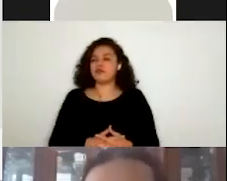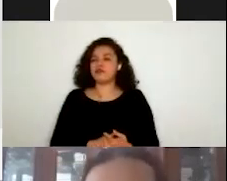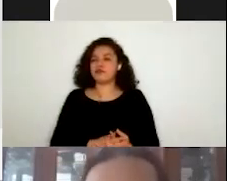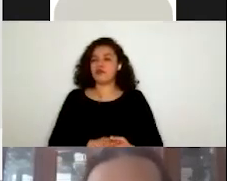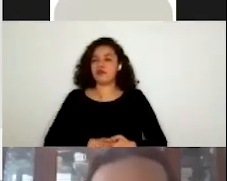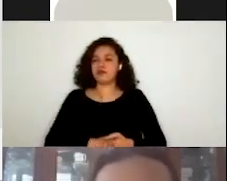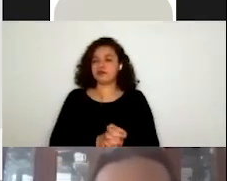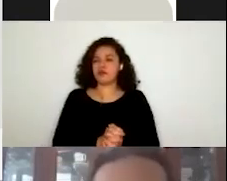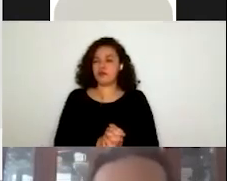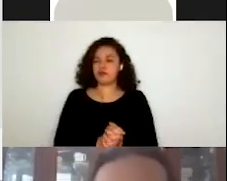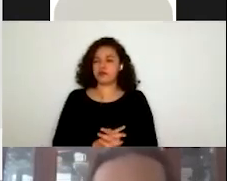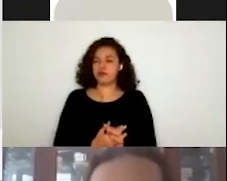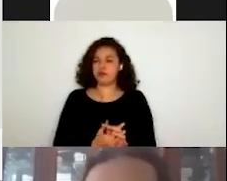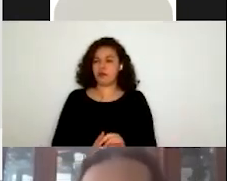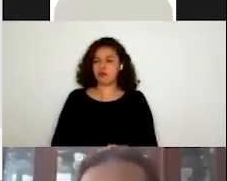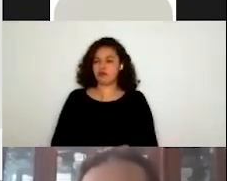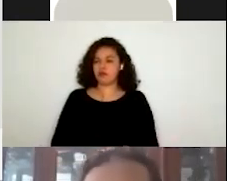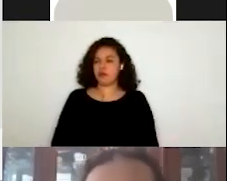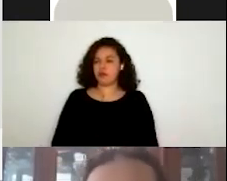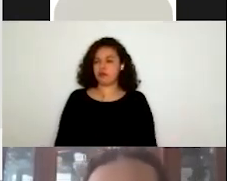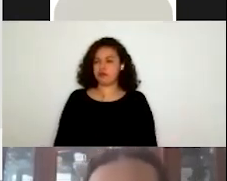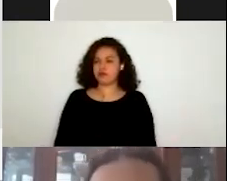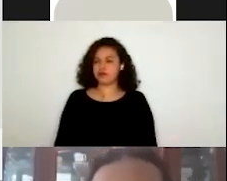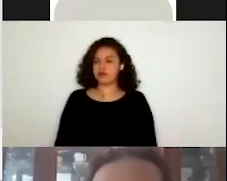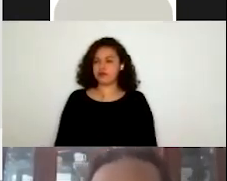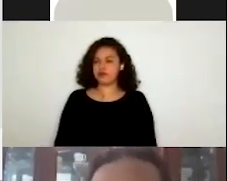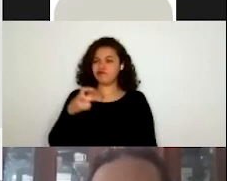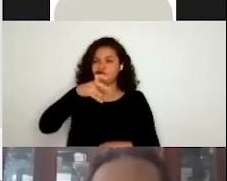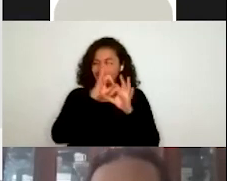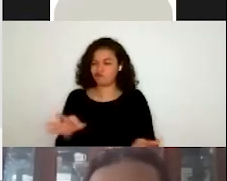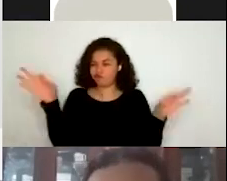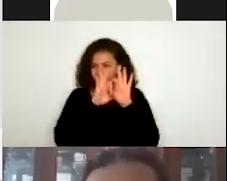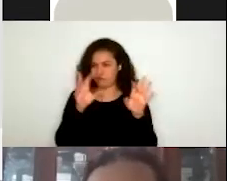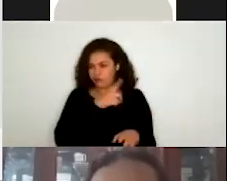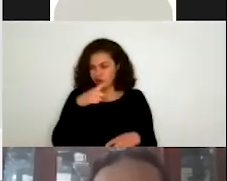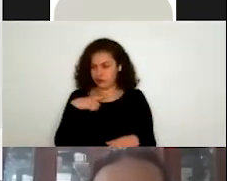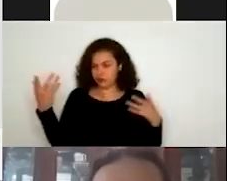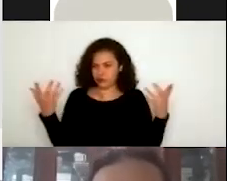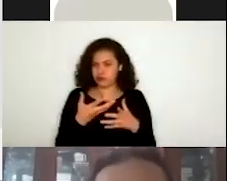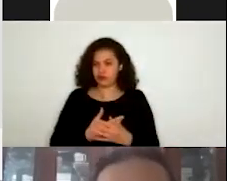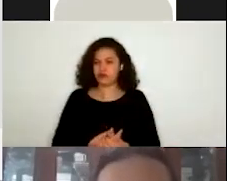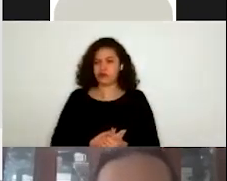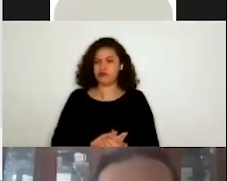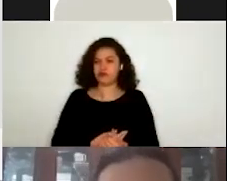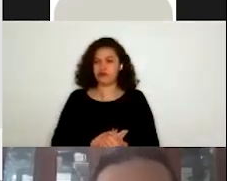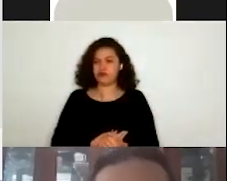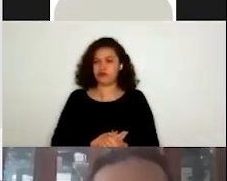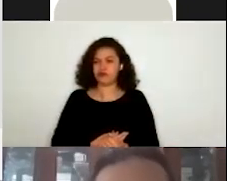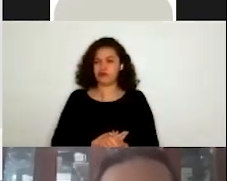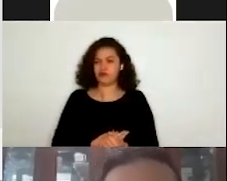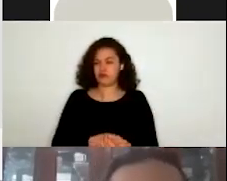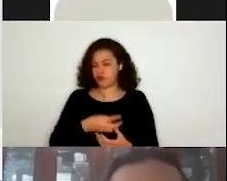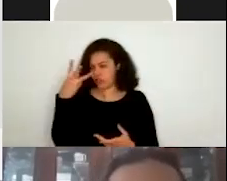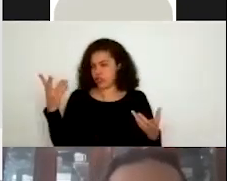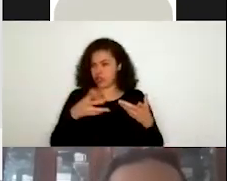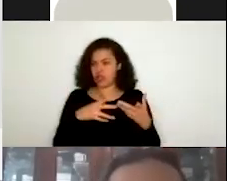Punto importante, aquí ya los términos de referencia nos indican que debemos de realizar mínimo 3 simulacros